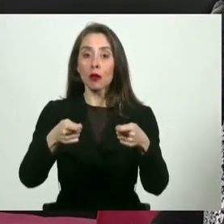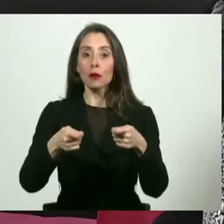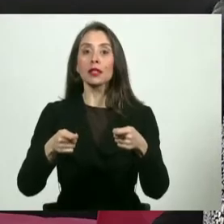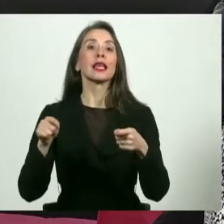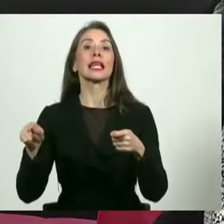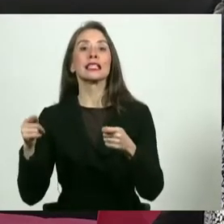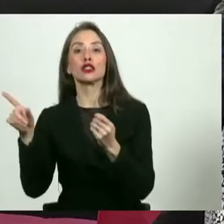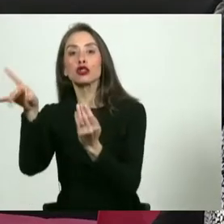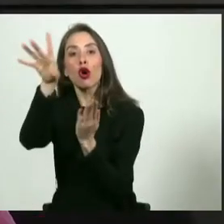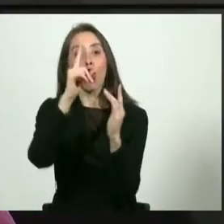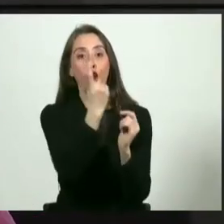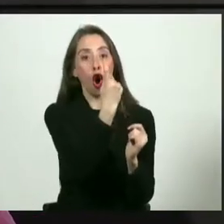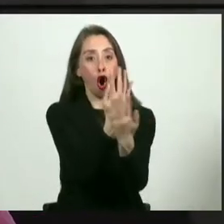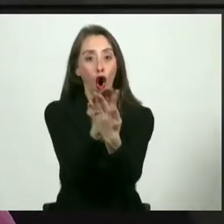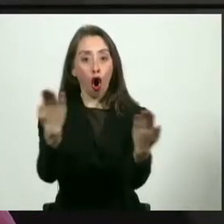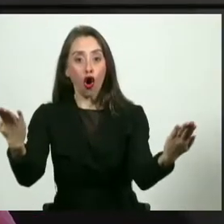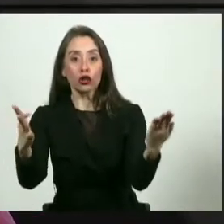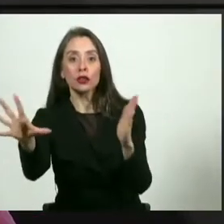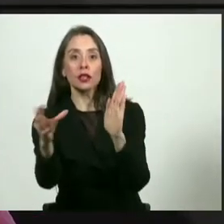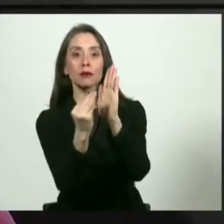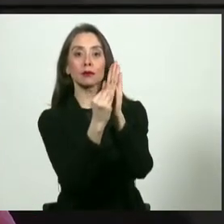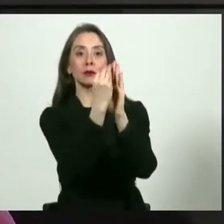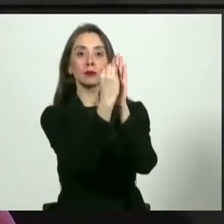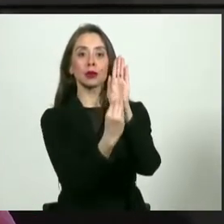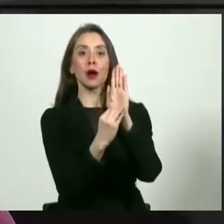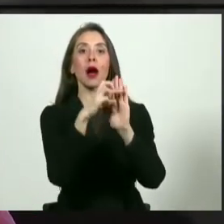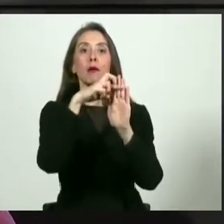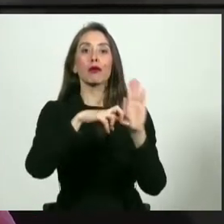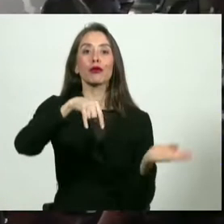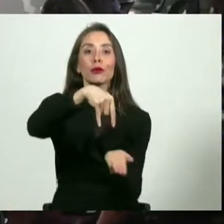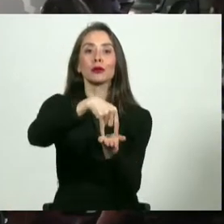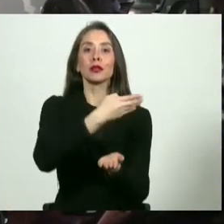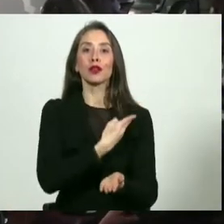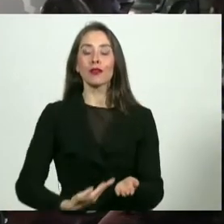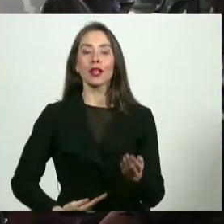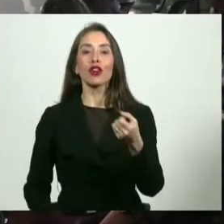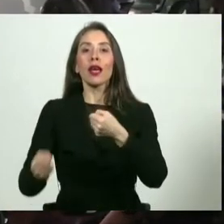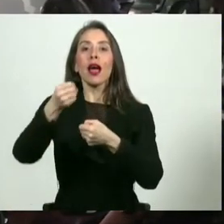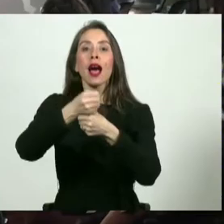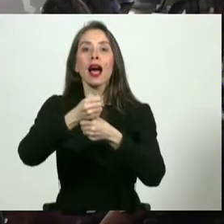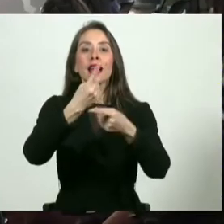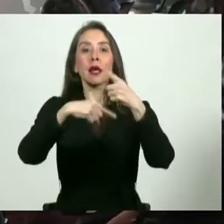indicación sustitutiva que nos ha convocado a hablar de ella a todos nosotros